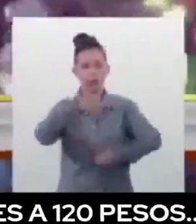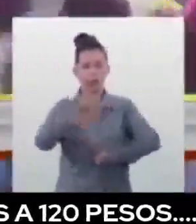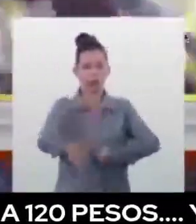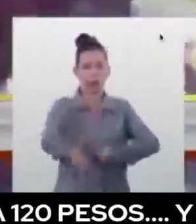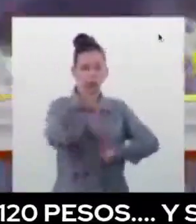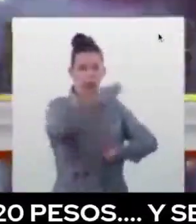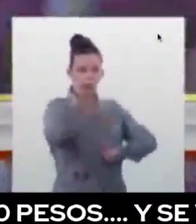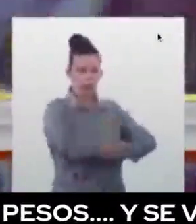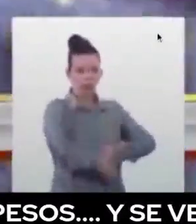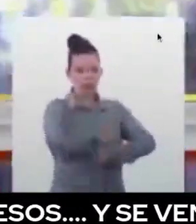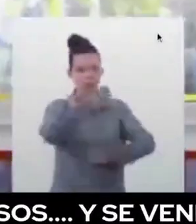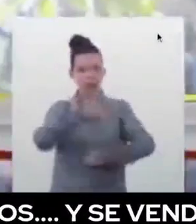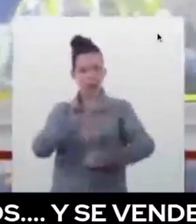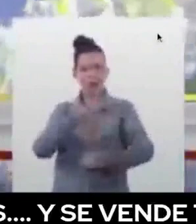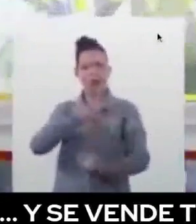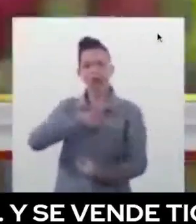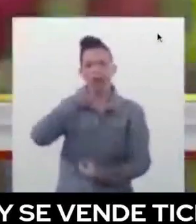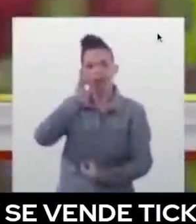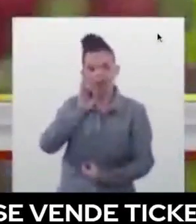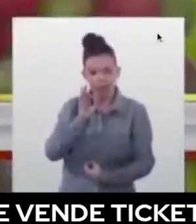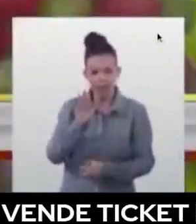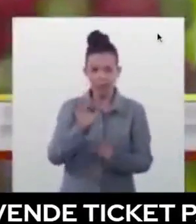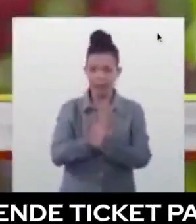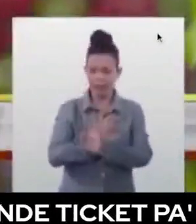Mañana continuaremos con nuestra serie